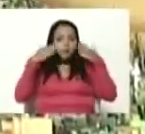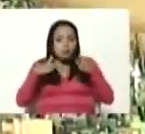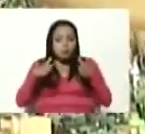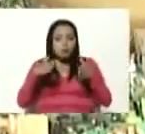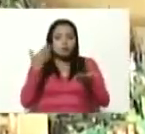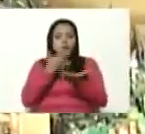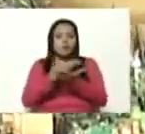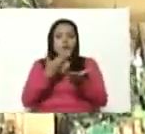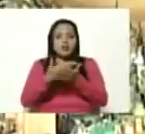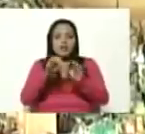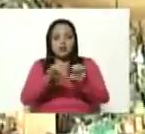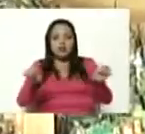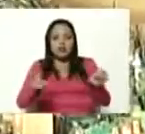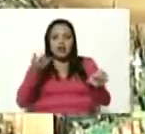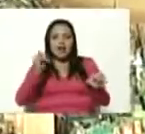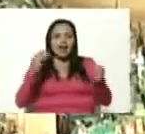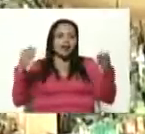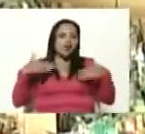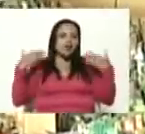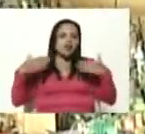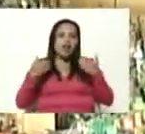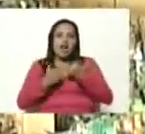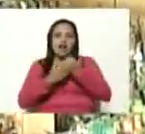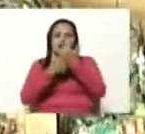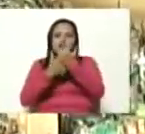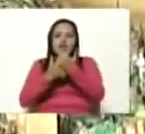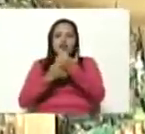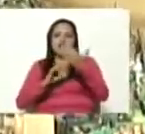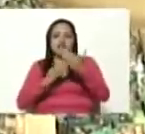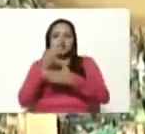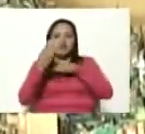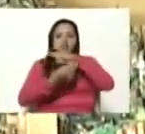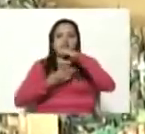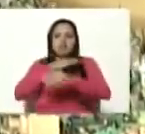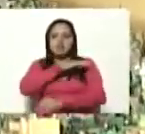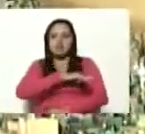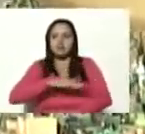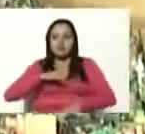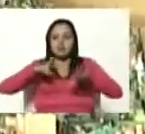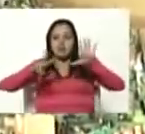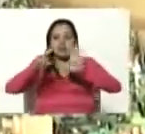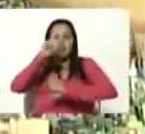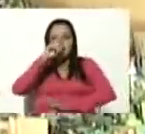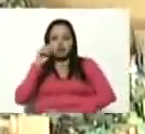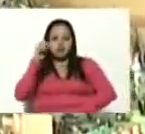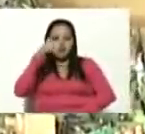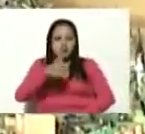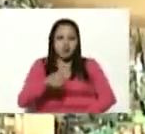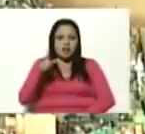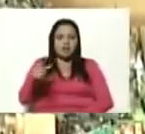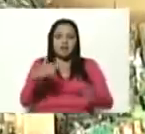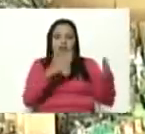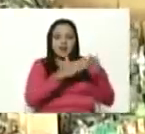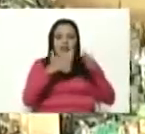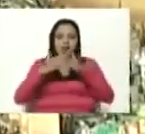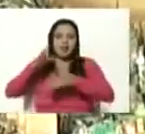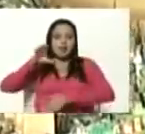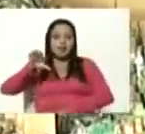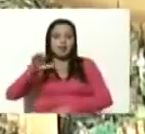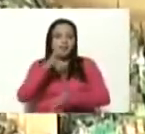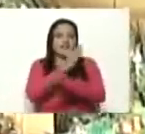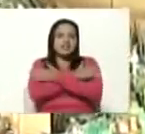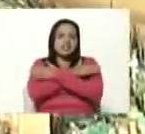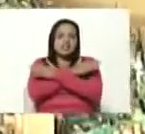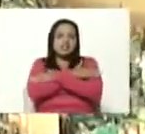contentos con la ayuda que nos ha dado la Fundación Base de Misiones, que cumplió 7 años, también Hogares de la Patria.